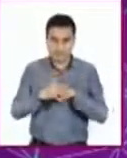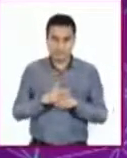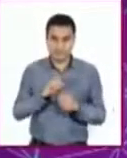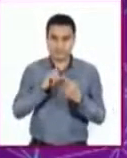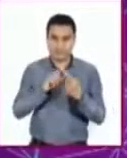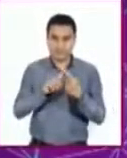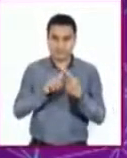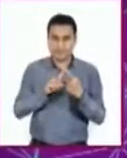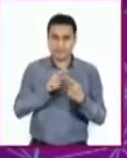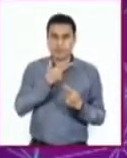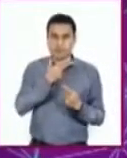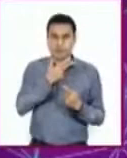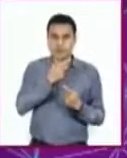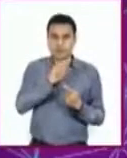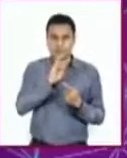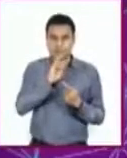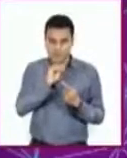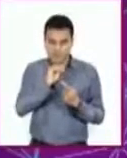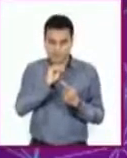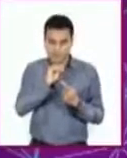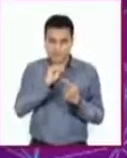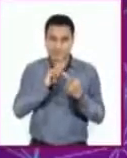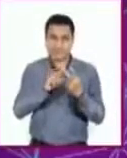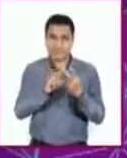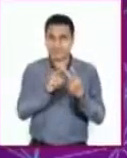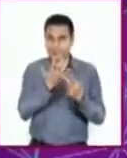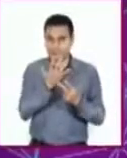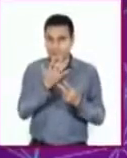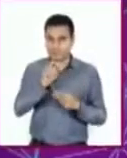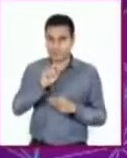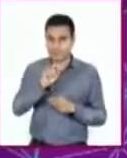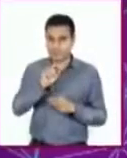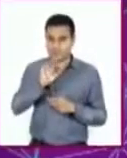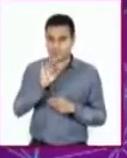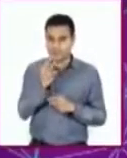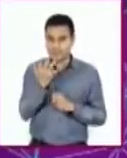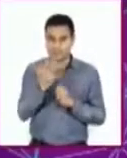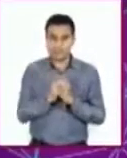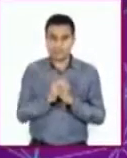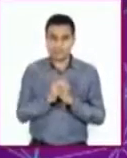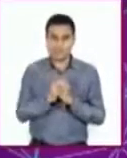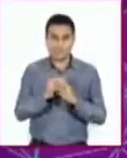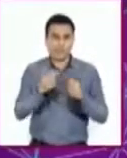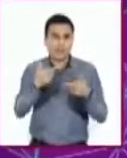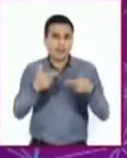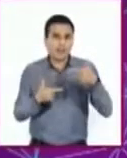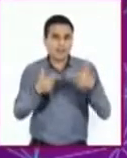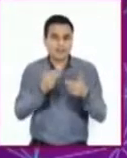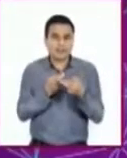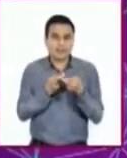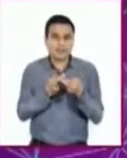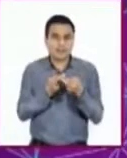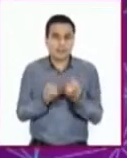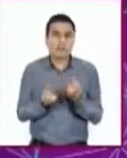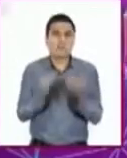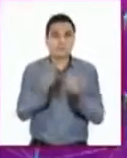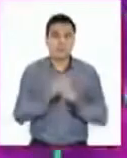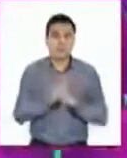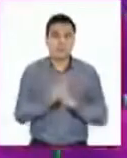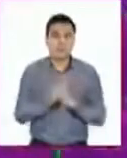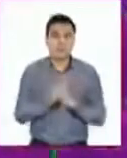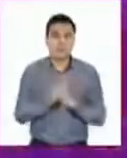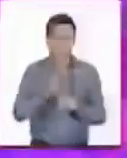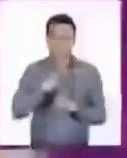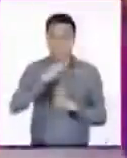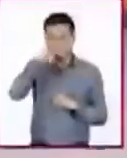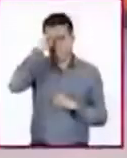litros y otra de 5.45 litros. ¿Cuántos litros de leche quedaron en el depósito? Pienso